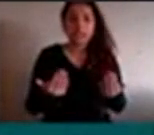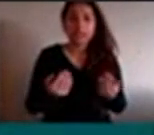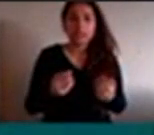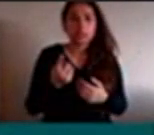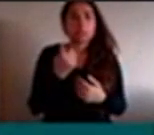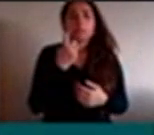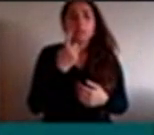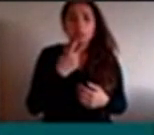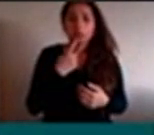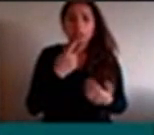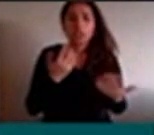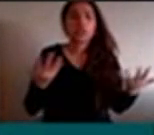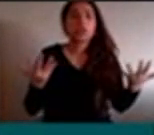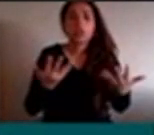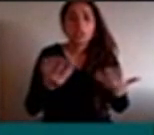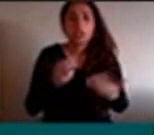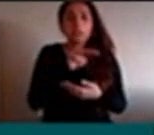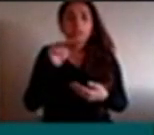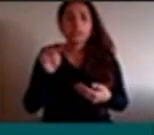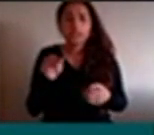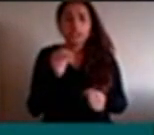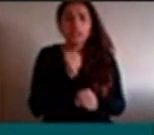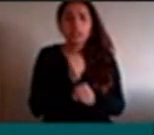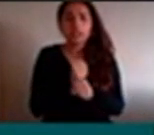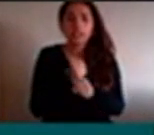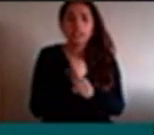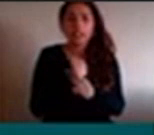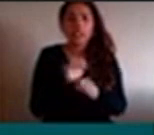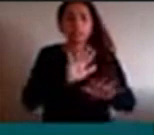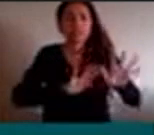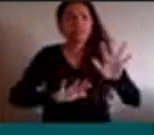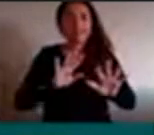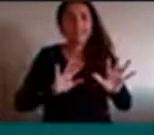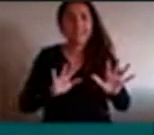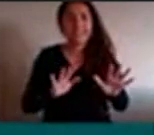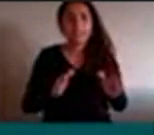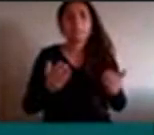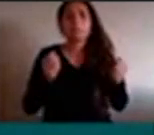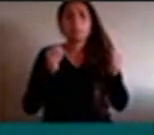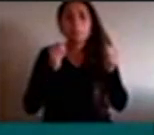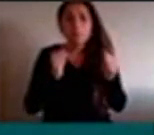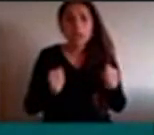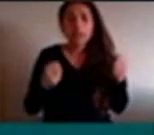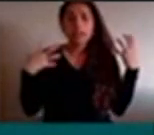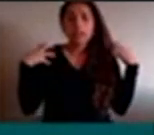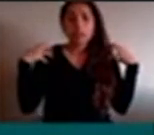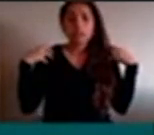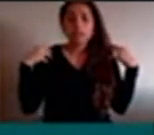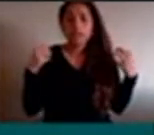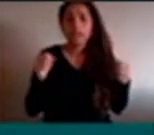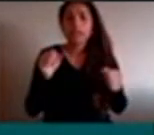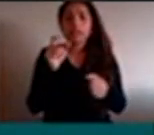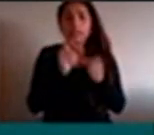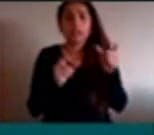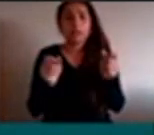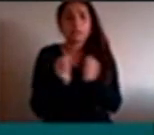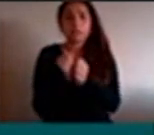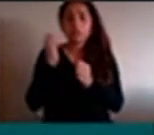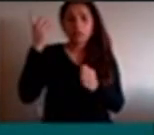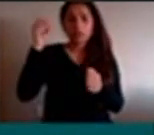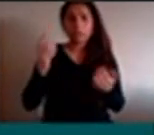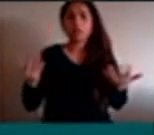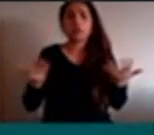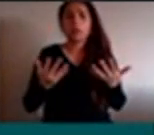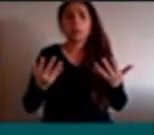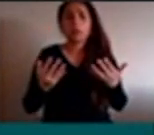y Previsión Social puede hacerse cargo de esta población a través de la Subsecretaría